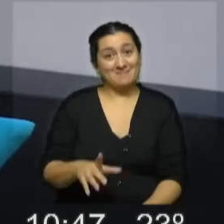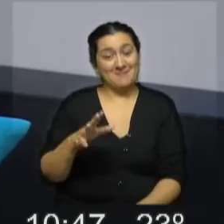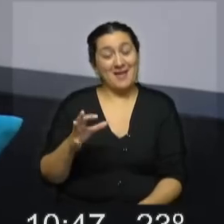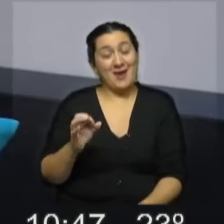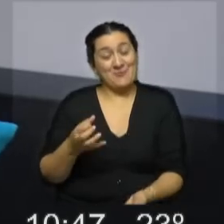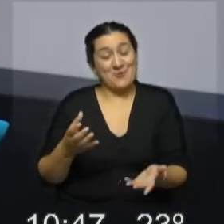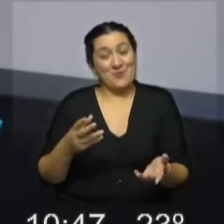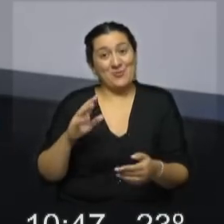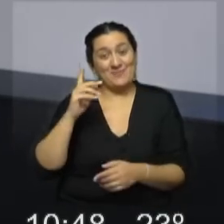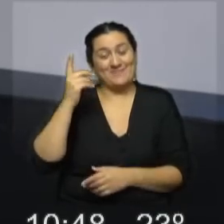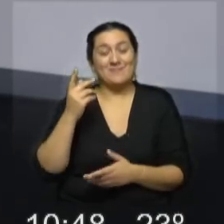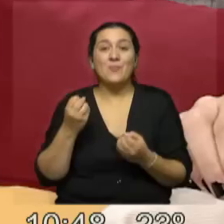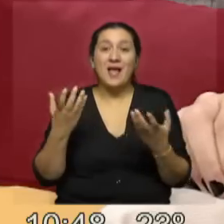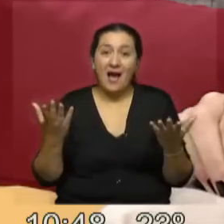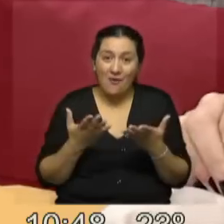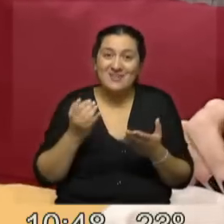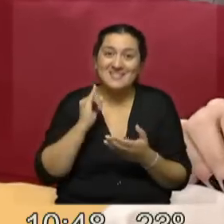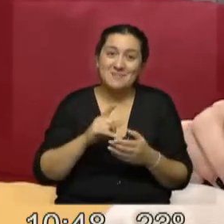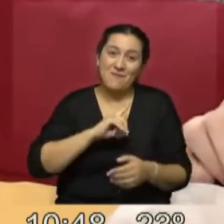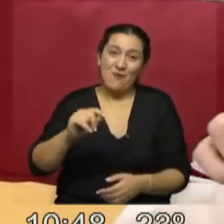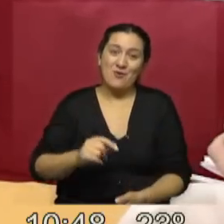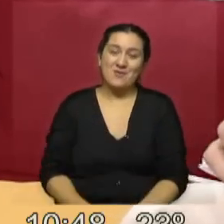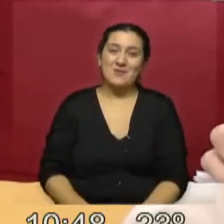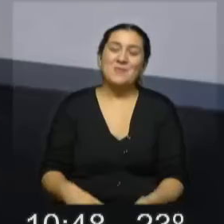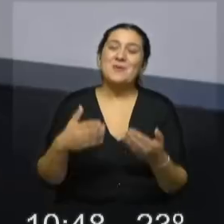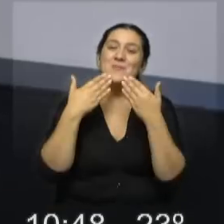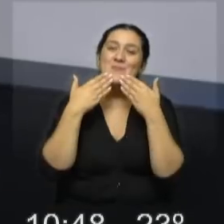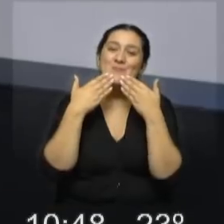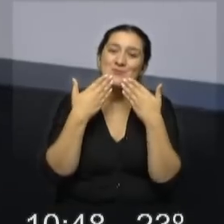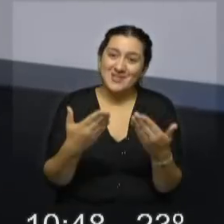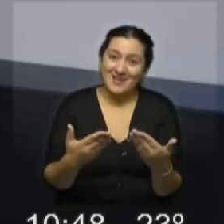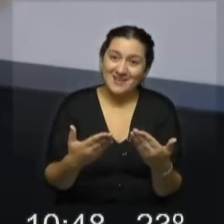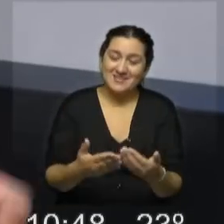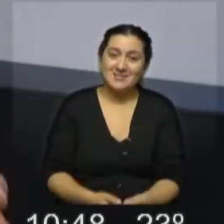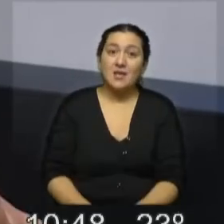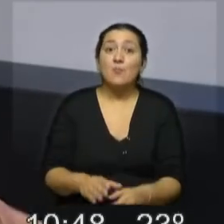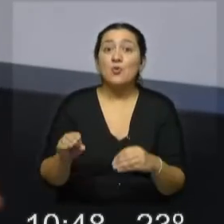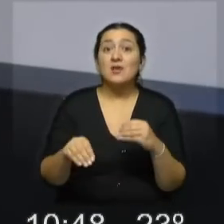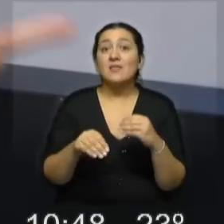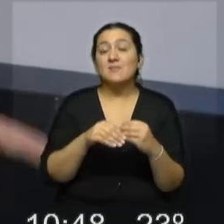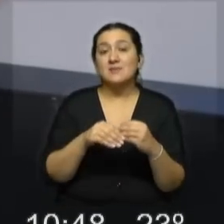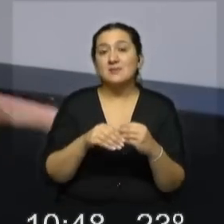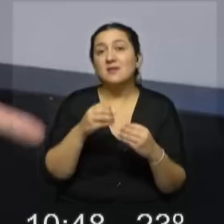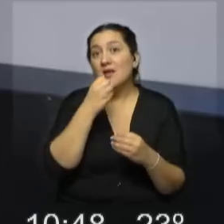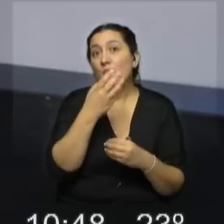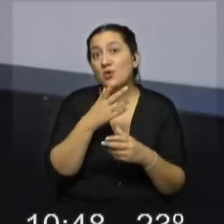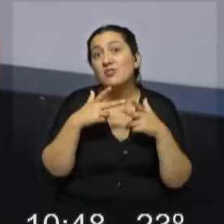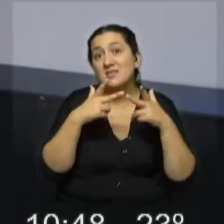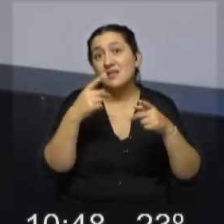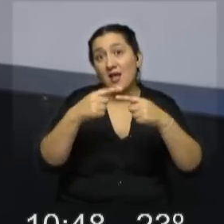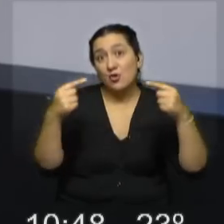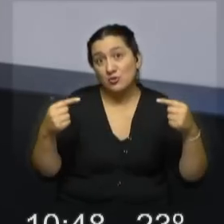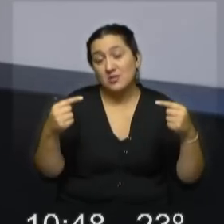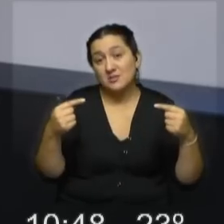pero no Ahora sí me voy no Muchísimas gracias Y muchísimas gracias Porque además también estamos haciendo las cosas fuera de cámara fuera de cámara